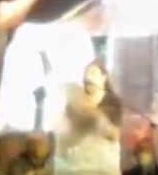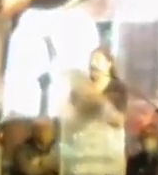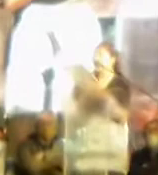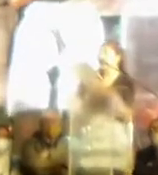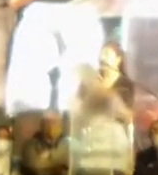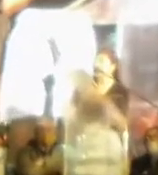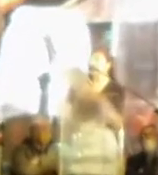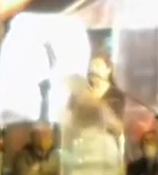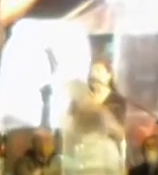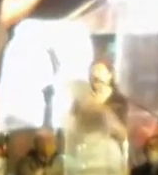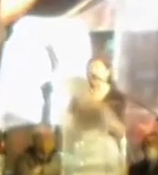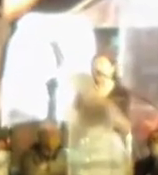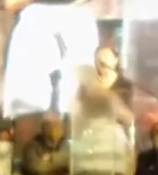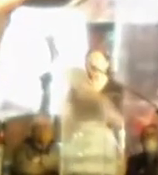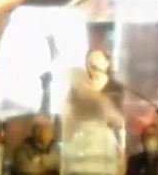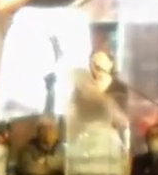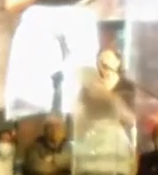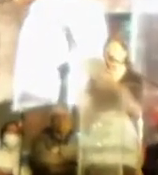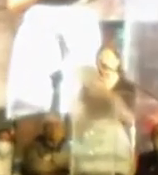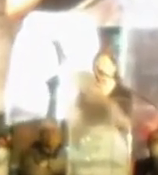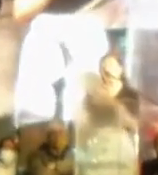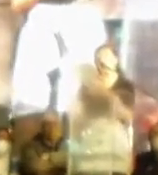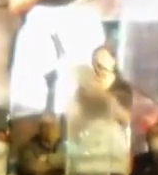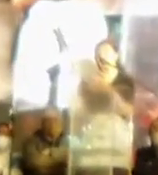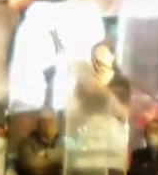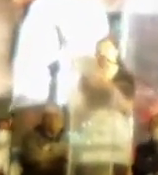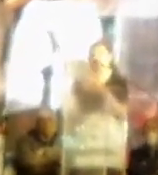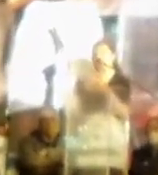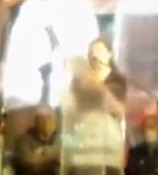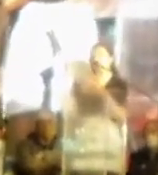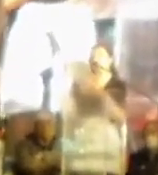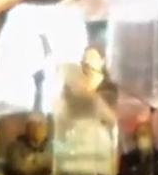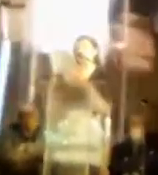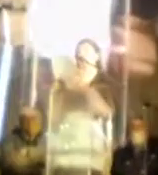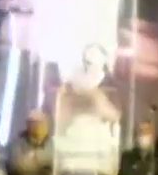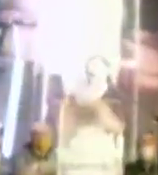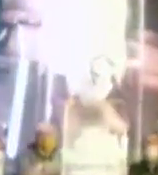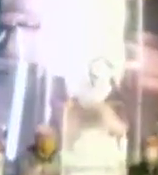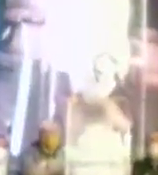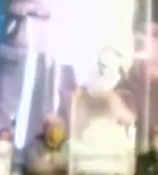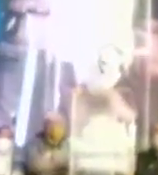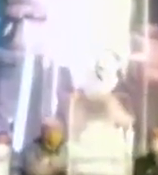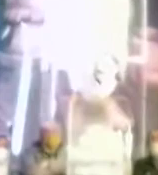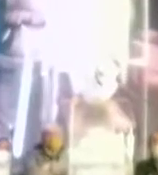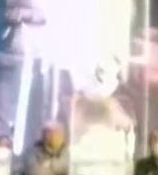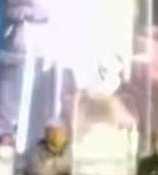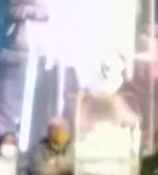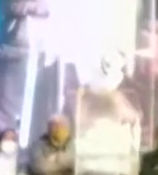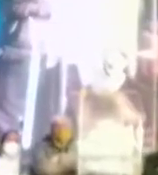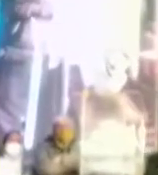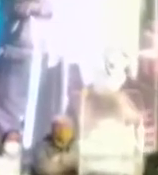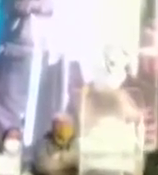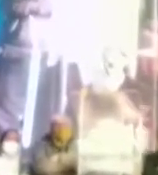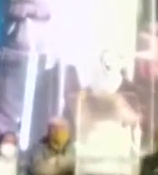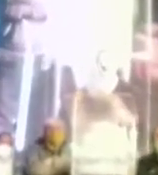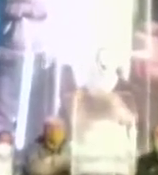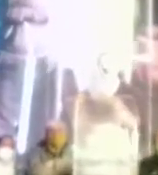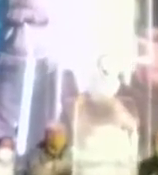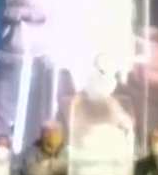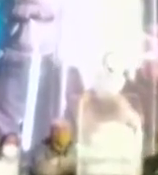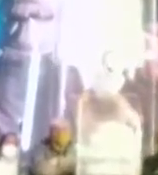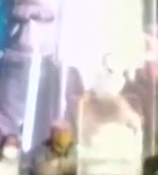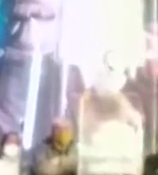recursos. Entendemos que quien alquila debe pagar lo que está comprometido, pero en momento de crisis, la respuesta del Estado es crear